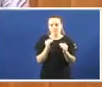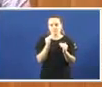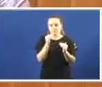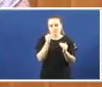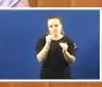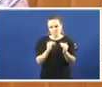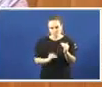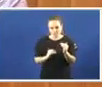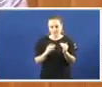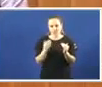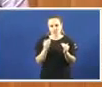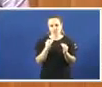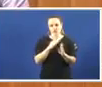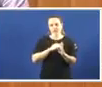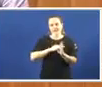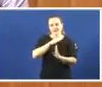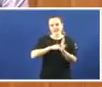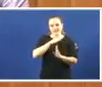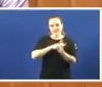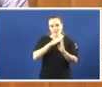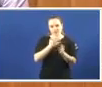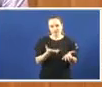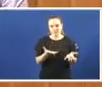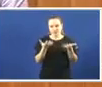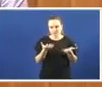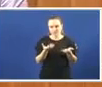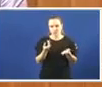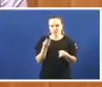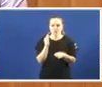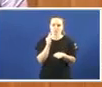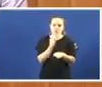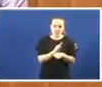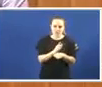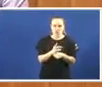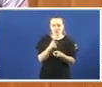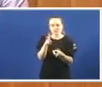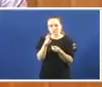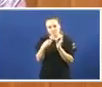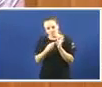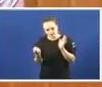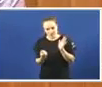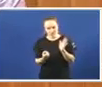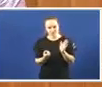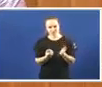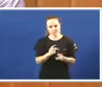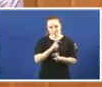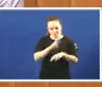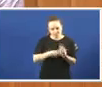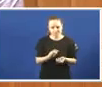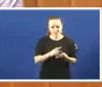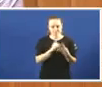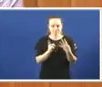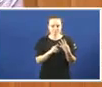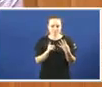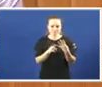ponderada do actual nivel de beneficios, bonificacións e exencións fiscais. E cuarto, reforzando